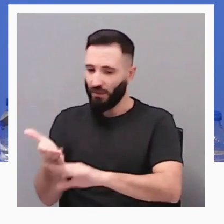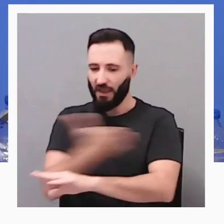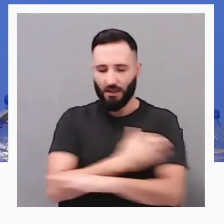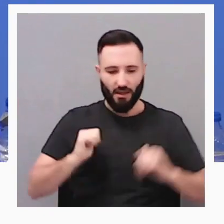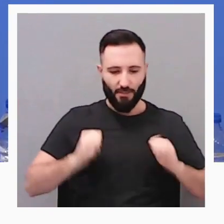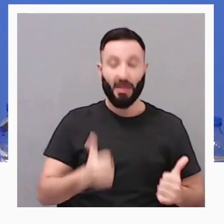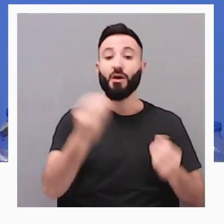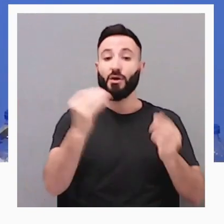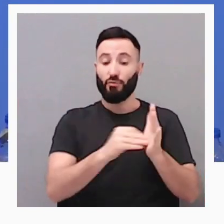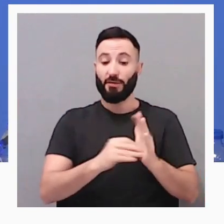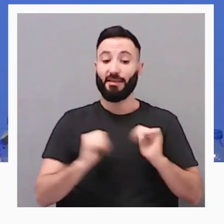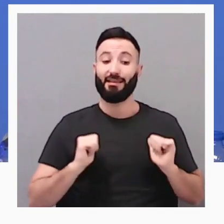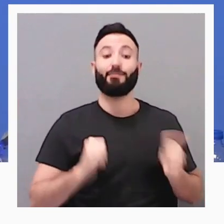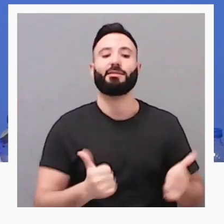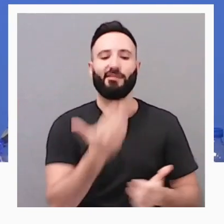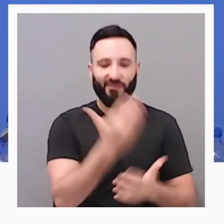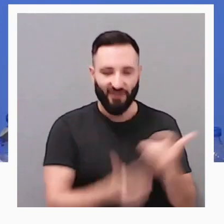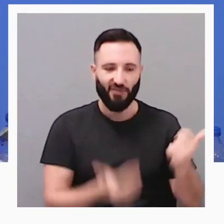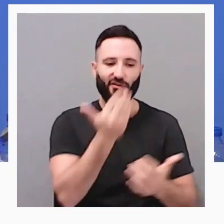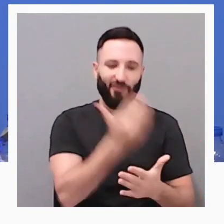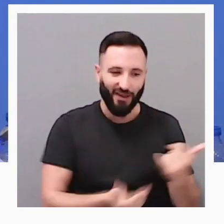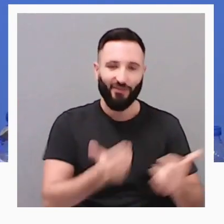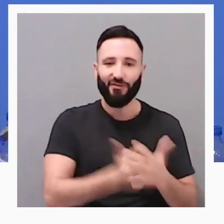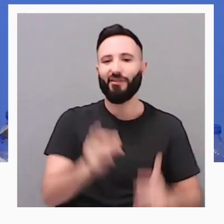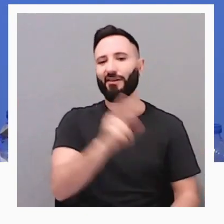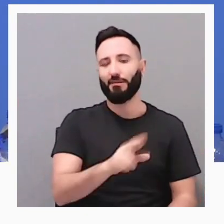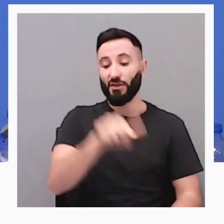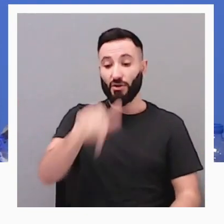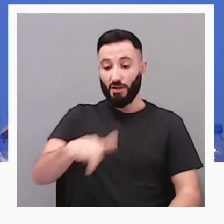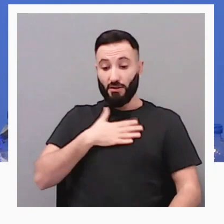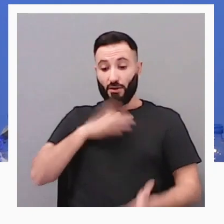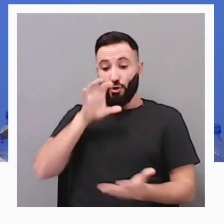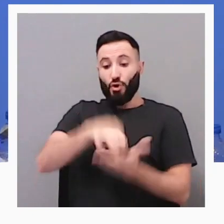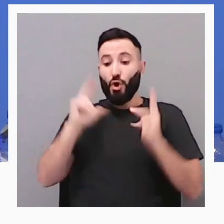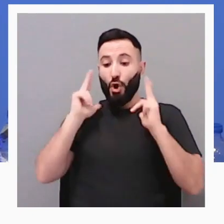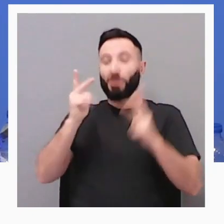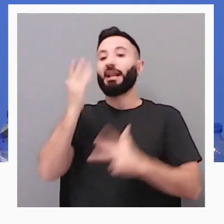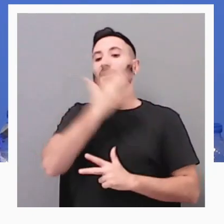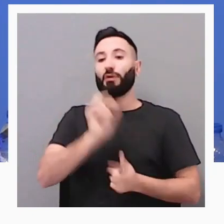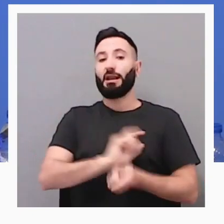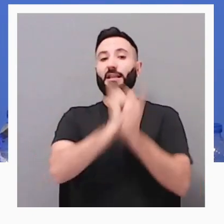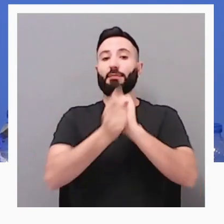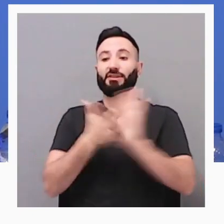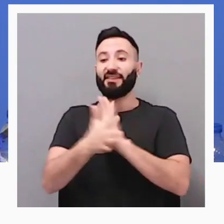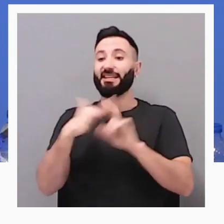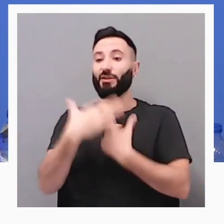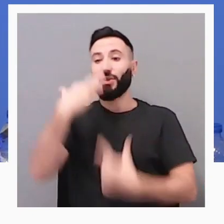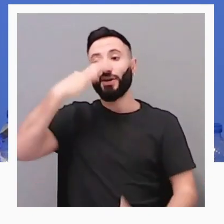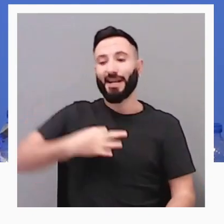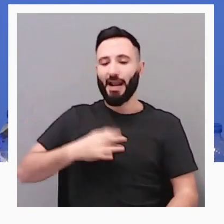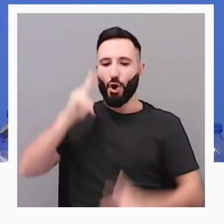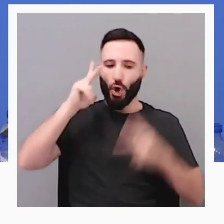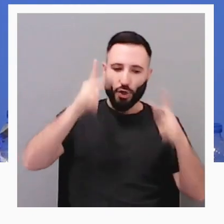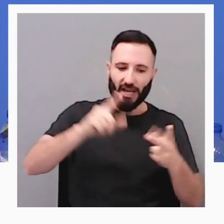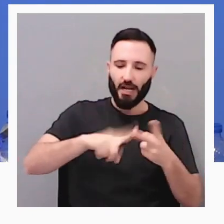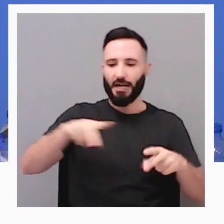veces pues hay que fracasar, lamentablemente. Hacemos con el Hotel Escuela que cada situación real de un hotel, de un restaurante, de un bar